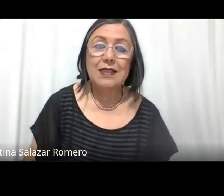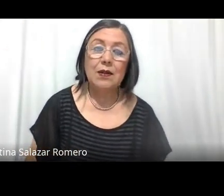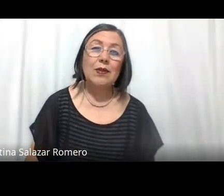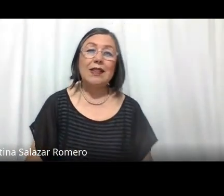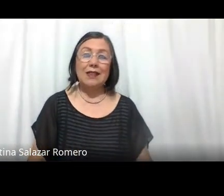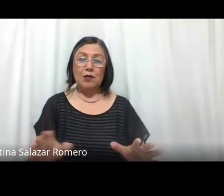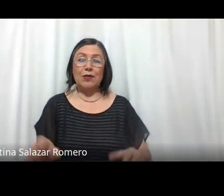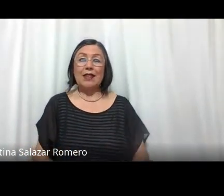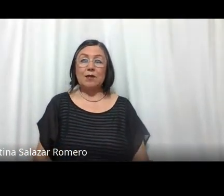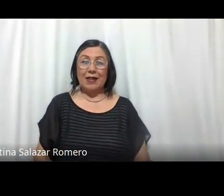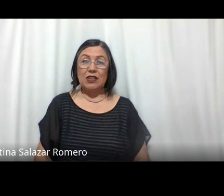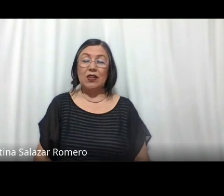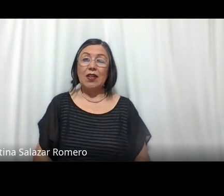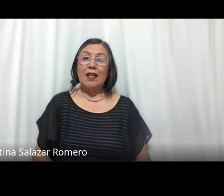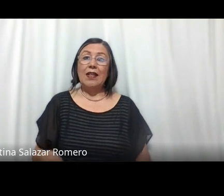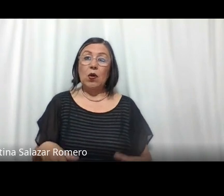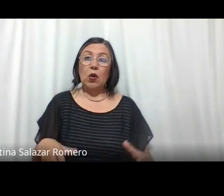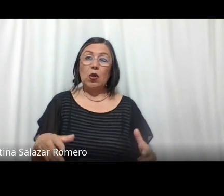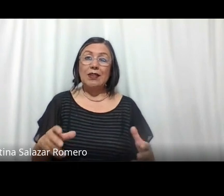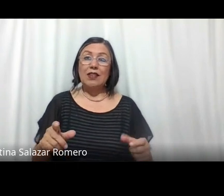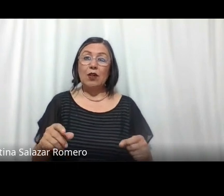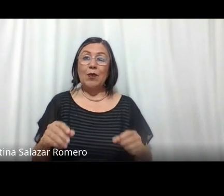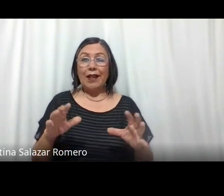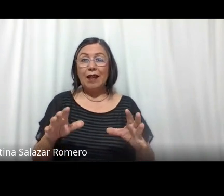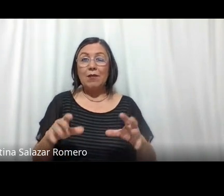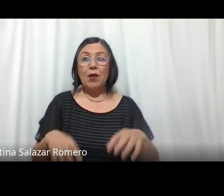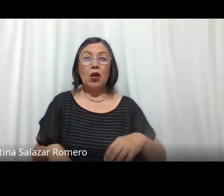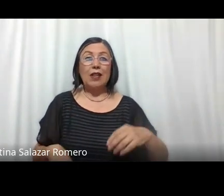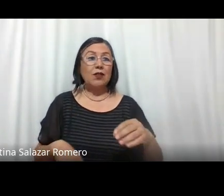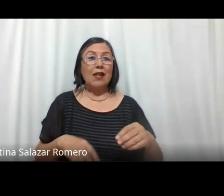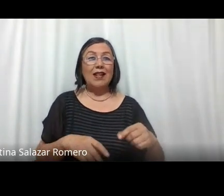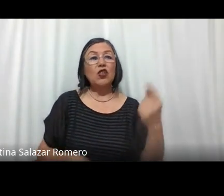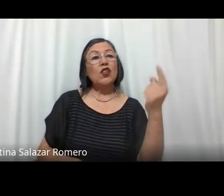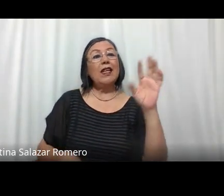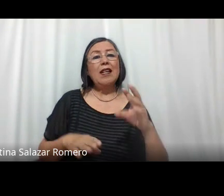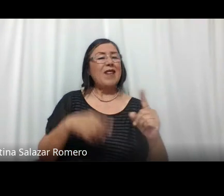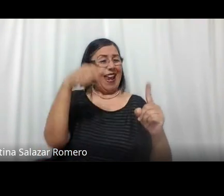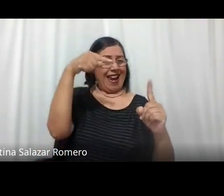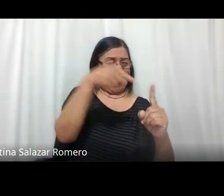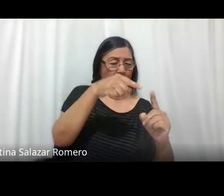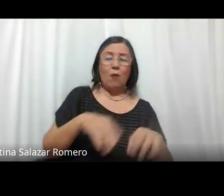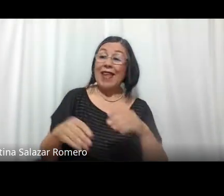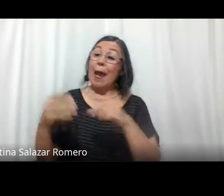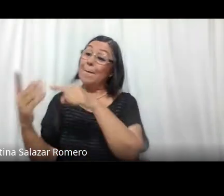Ahí utilizamos pues el espacio. O si yo, por ejemplo, estoy hablando de,